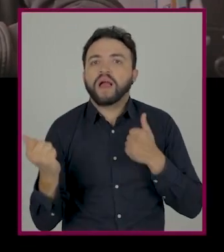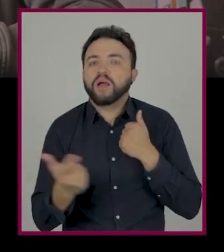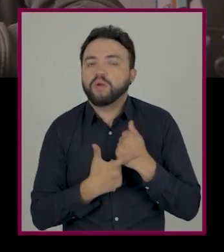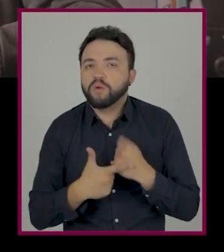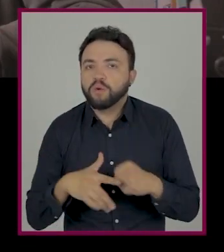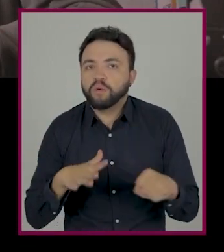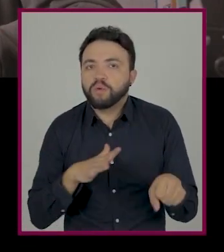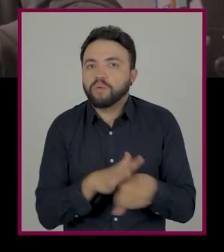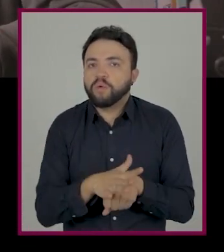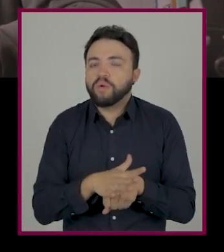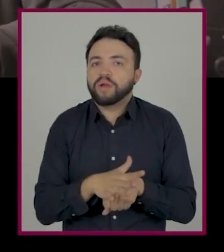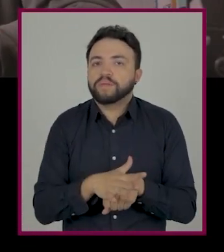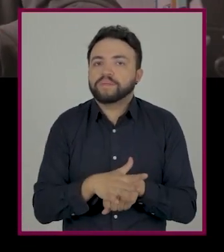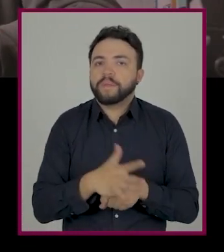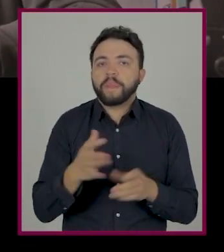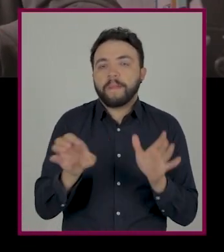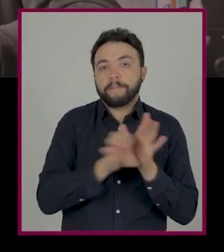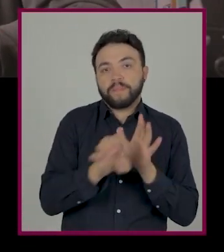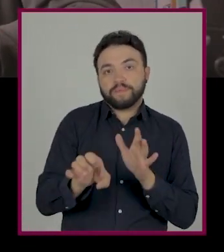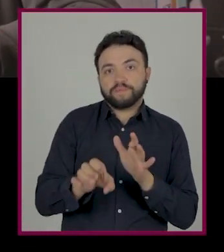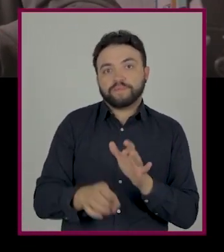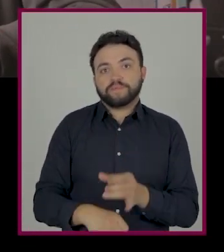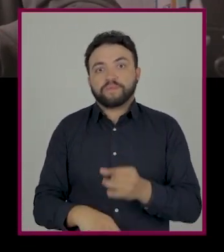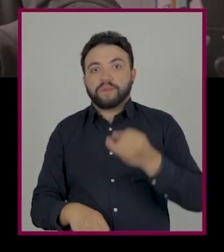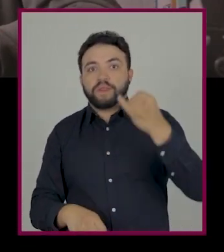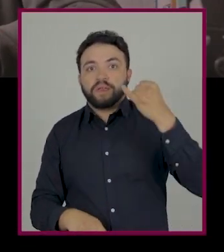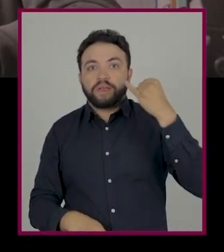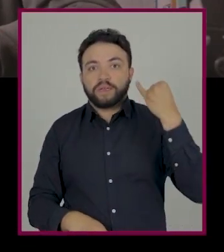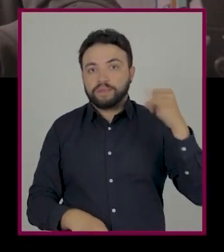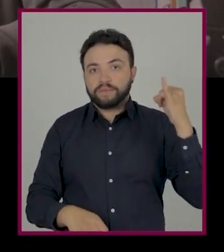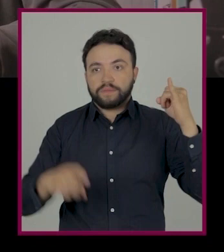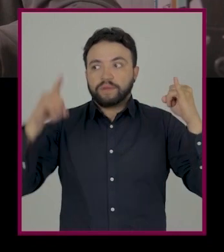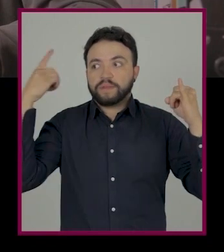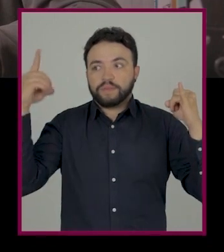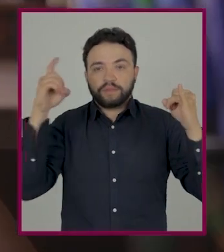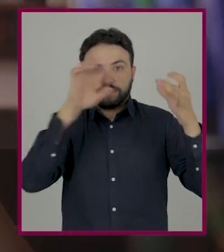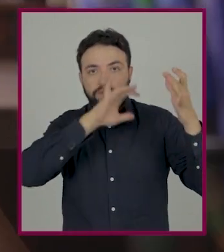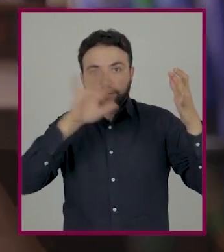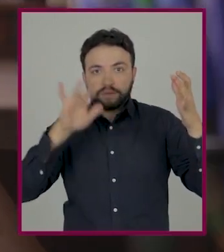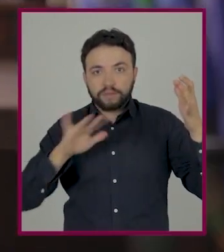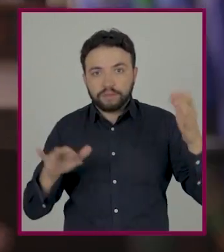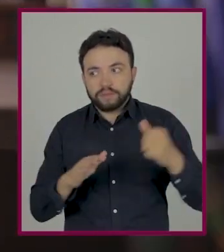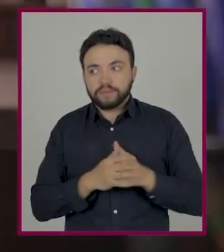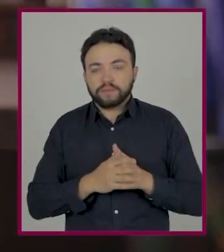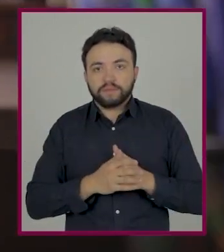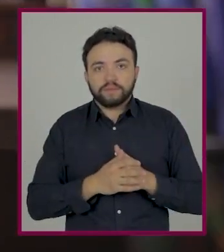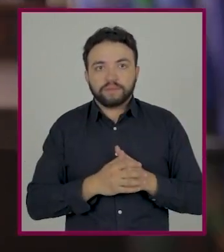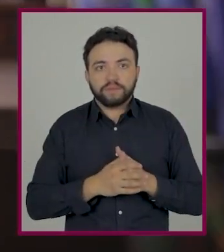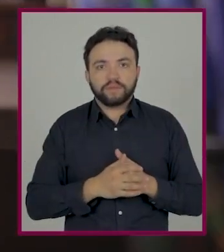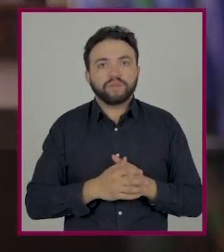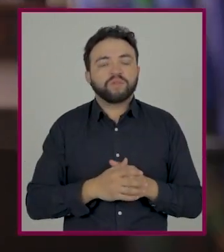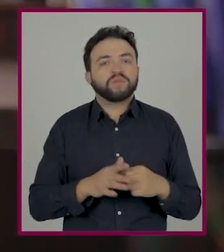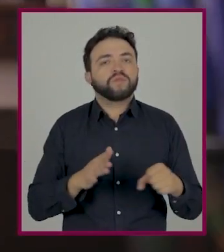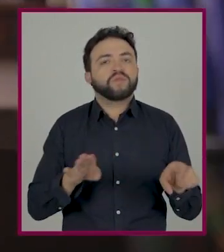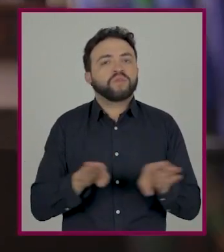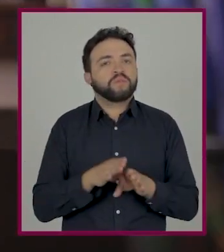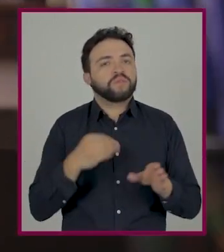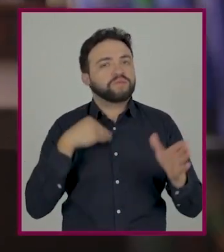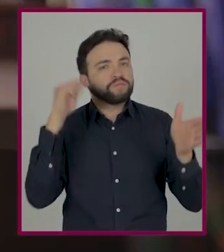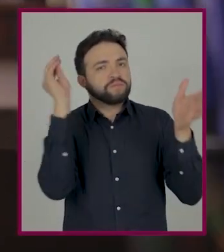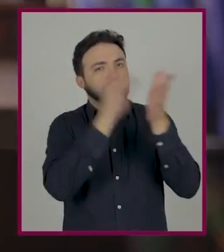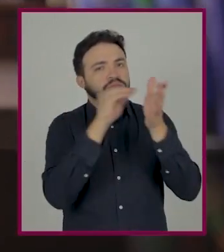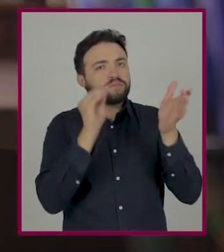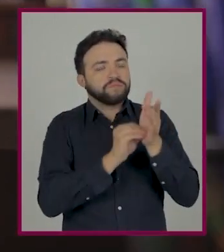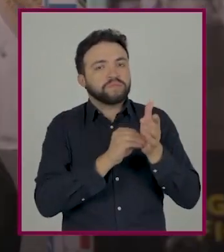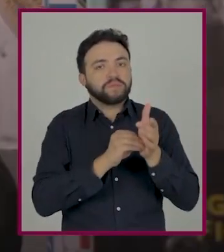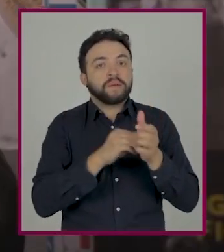partes. Primero tenemos que conocer algunas de sus características. Por ejemplo, se lee de izquierda a derecha mediante recuadros unidos